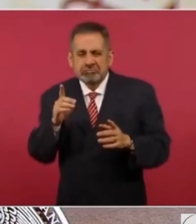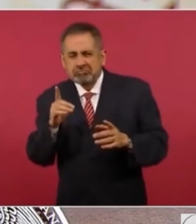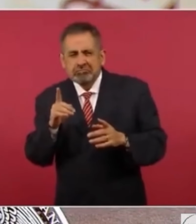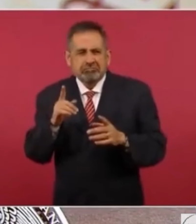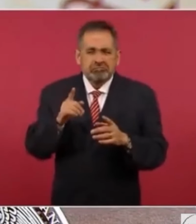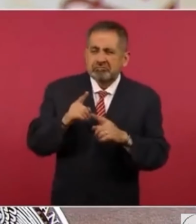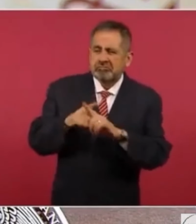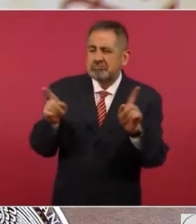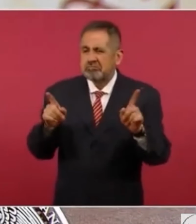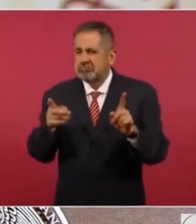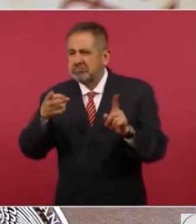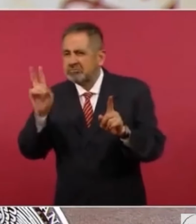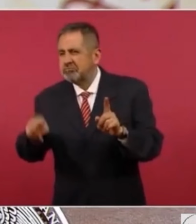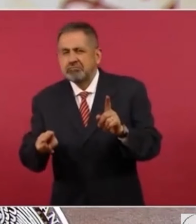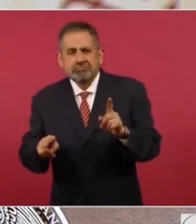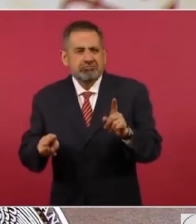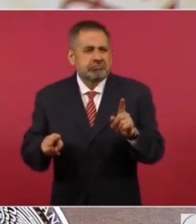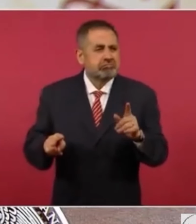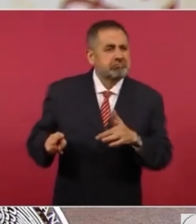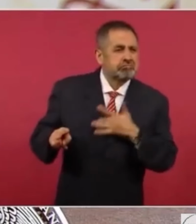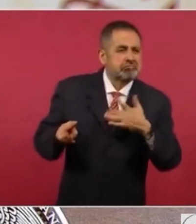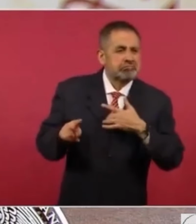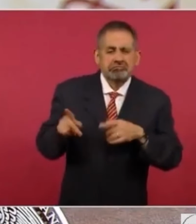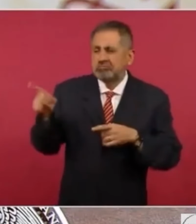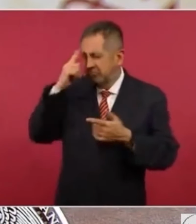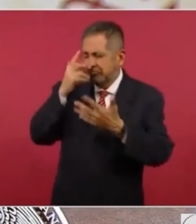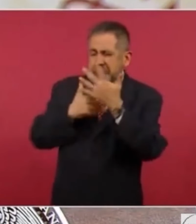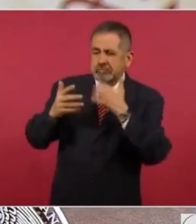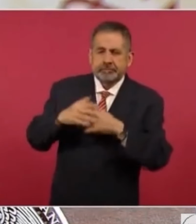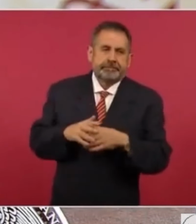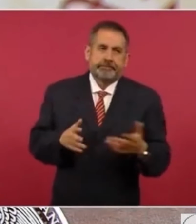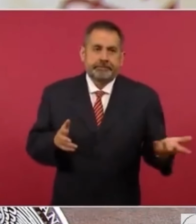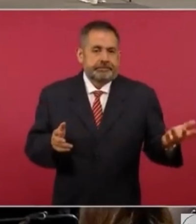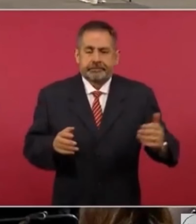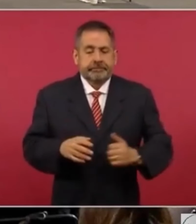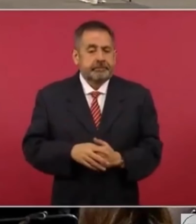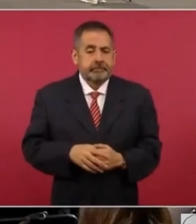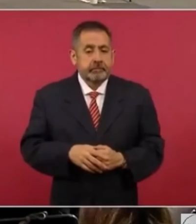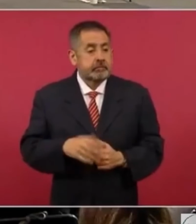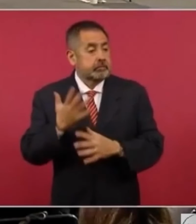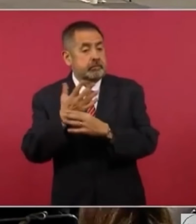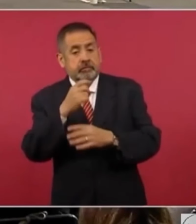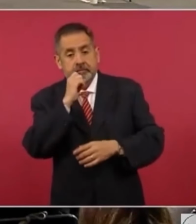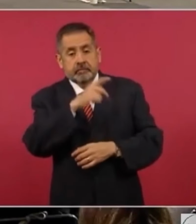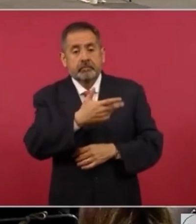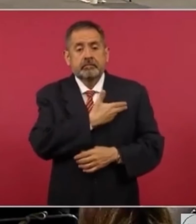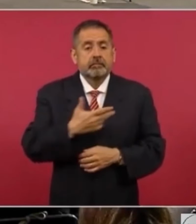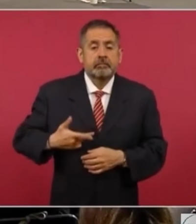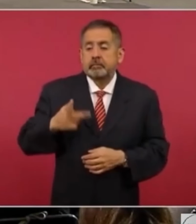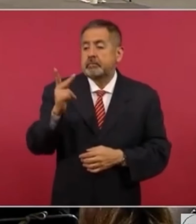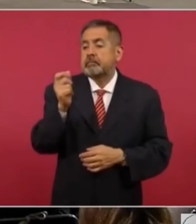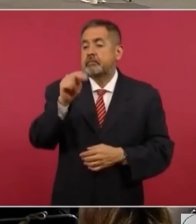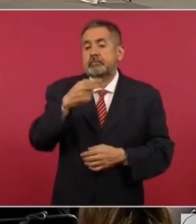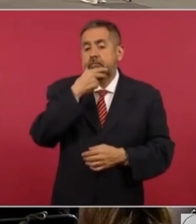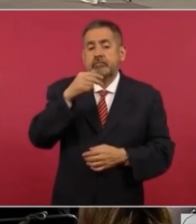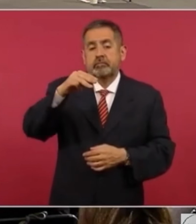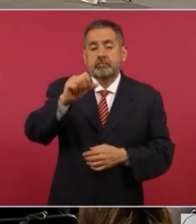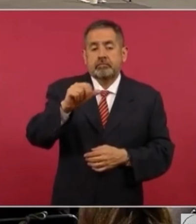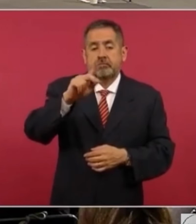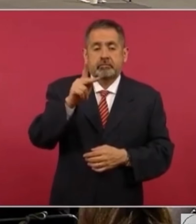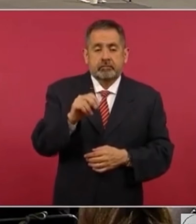entre la verdad y el sentimiento. O como dijo el presidente del PAN, Marco Cortés, que habíamos